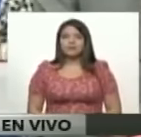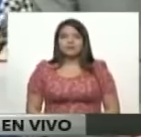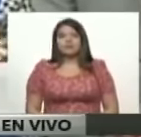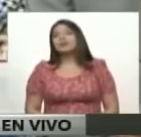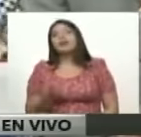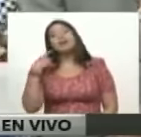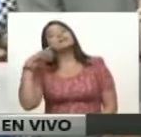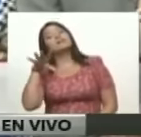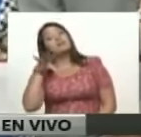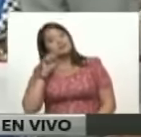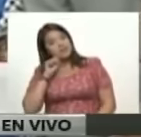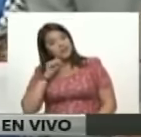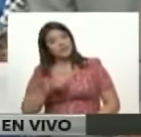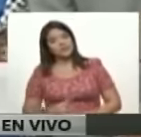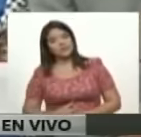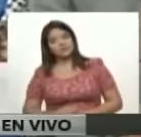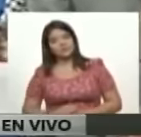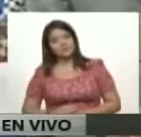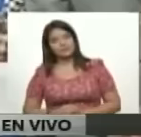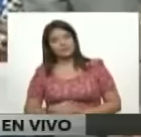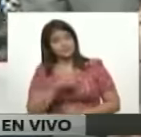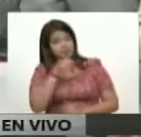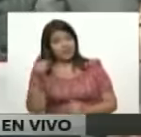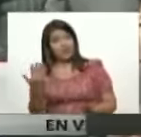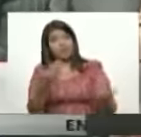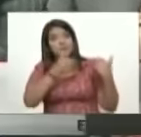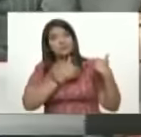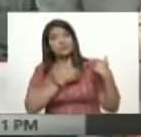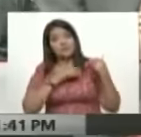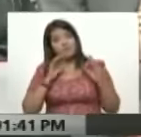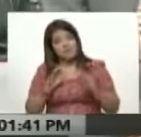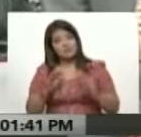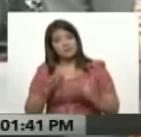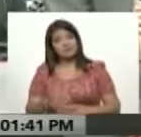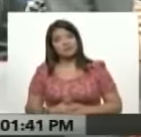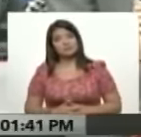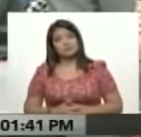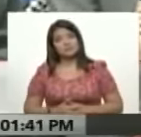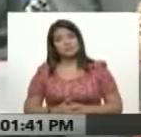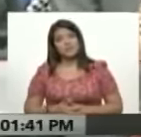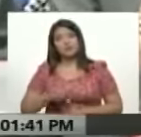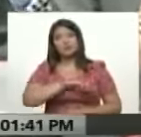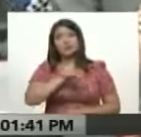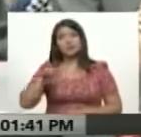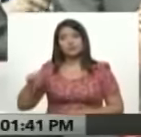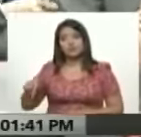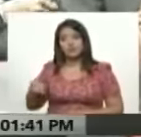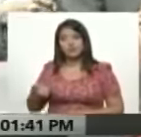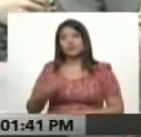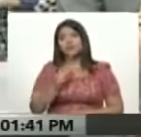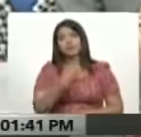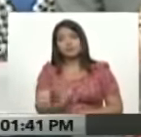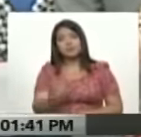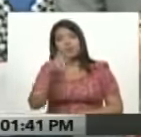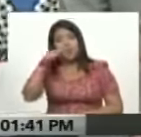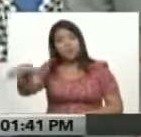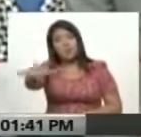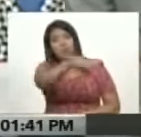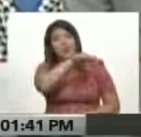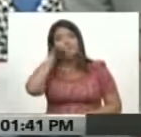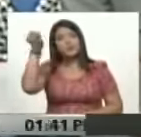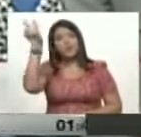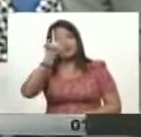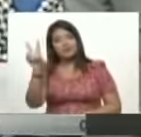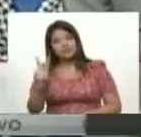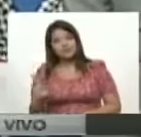Entendiendo la responsabilidad histórica que tenemos, nosotros le decimos al pueblo